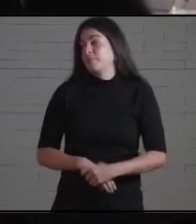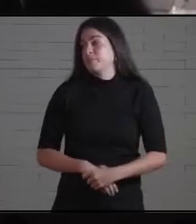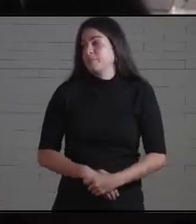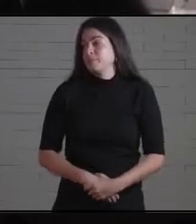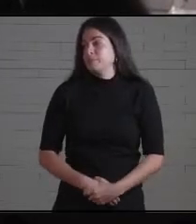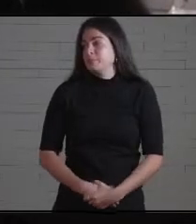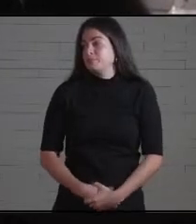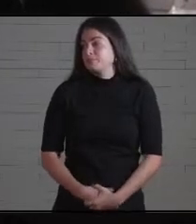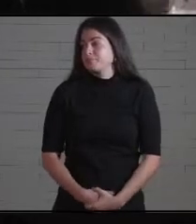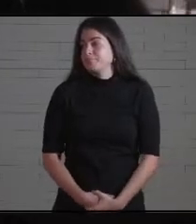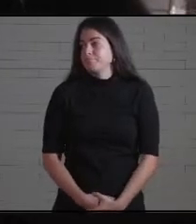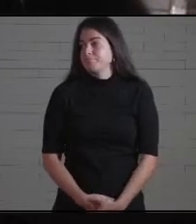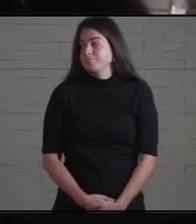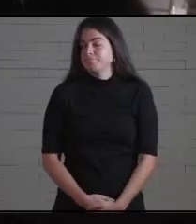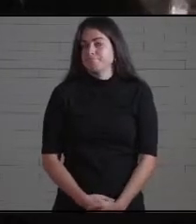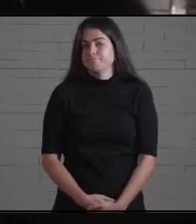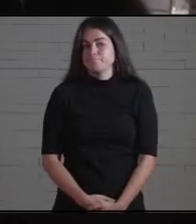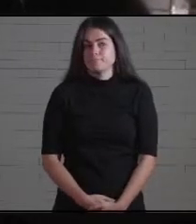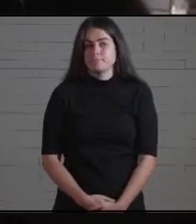me he perdido un poco el hilo.